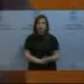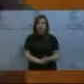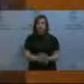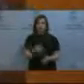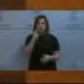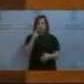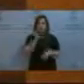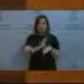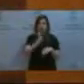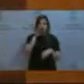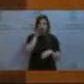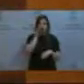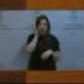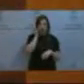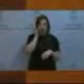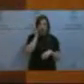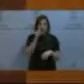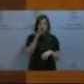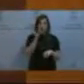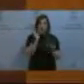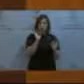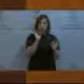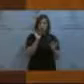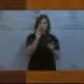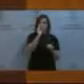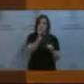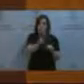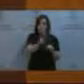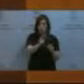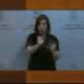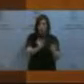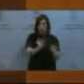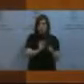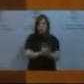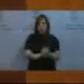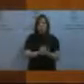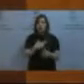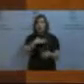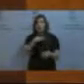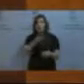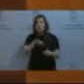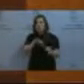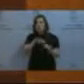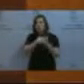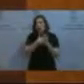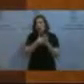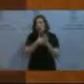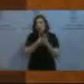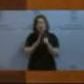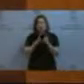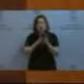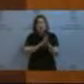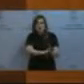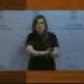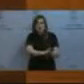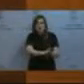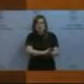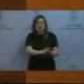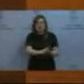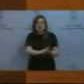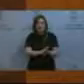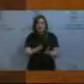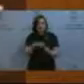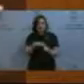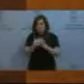Mire, consejera, esta pregunta que pudiera parecer un caso aislado, no es un caso